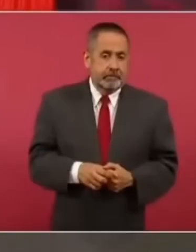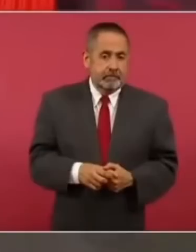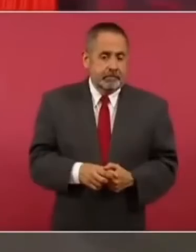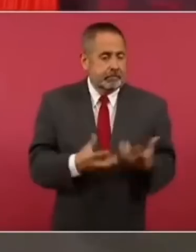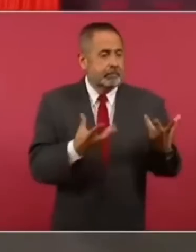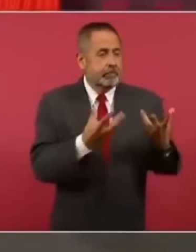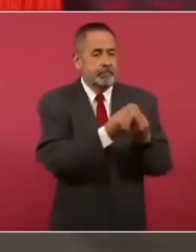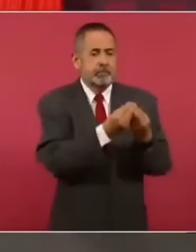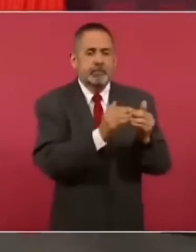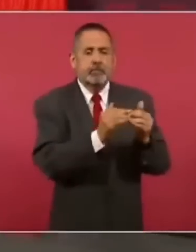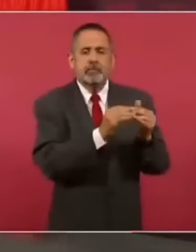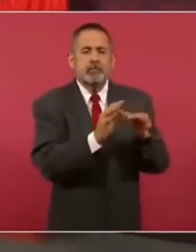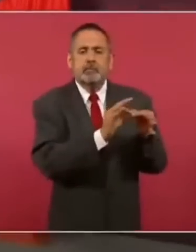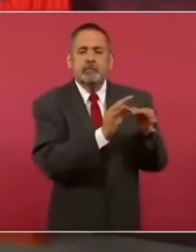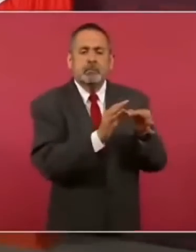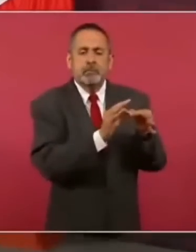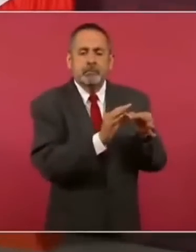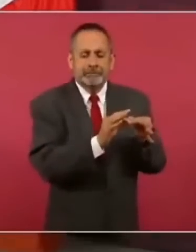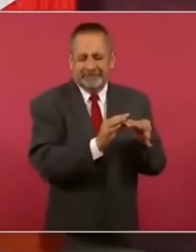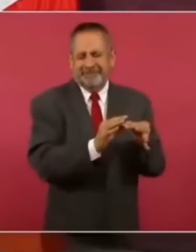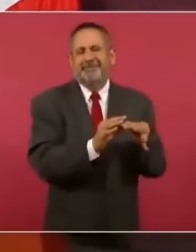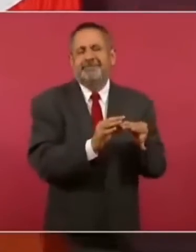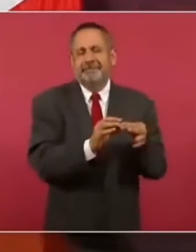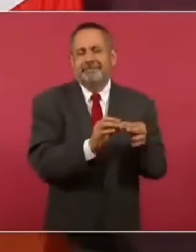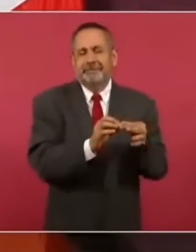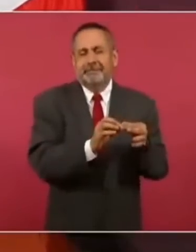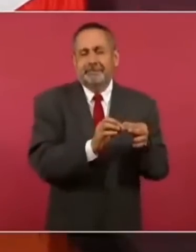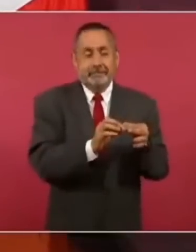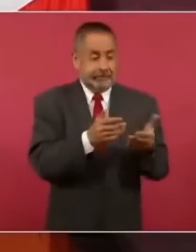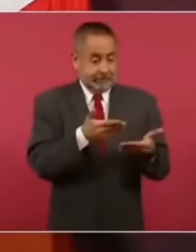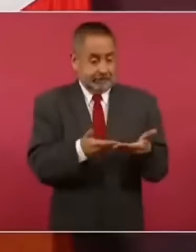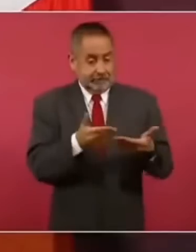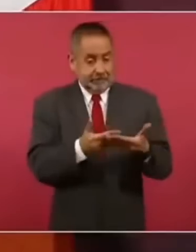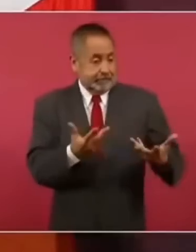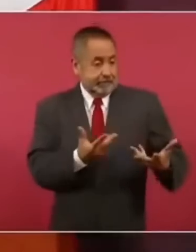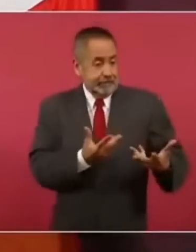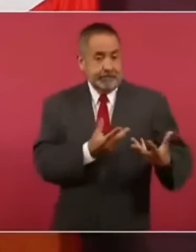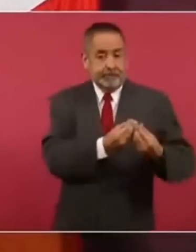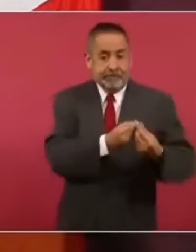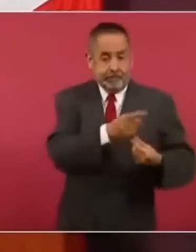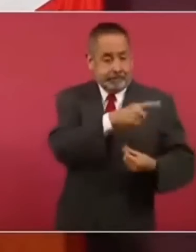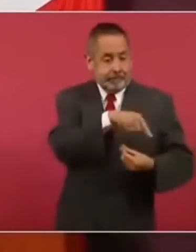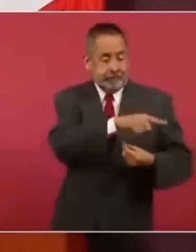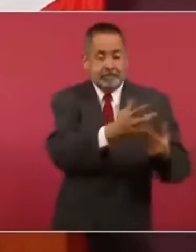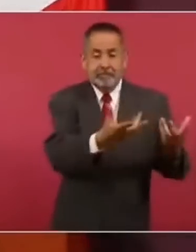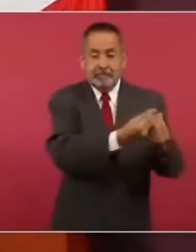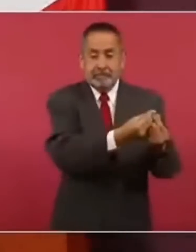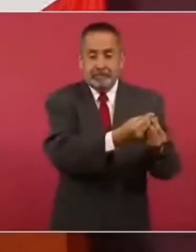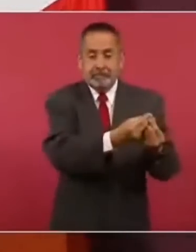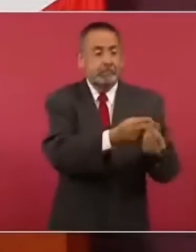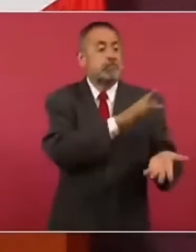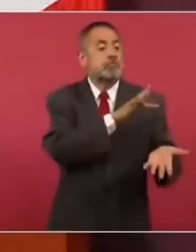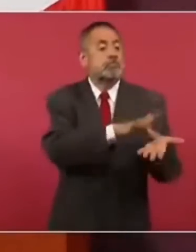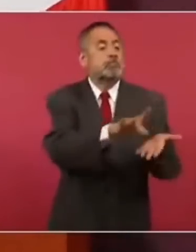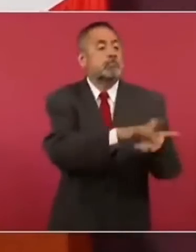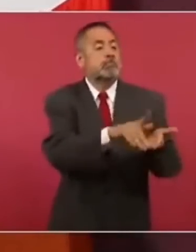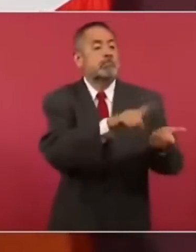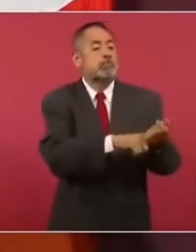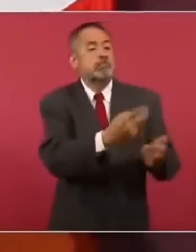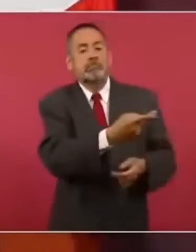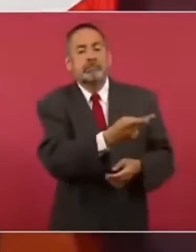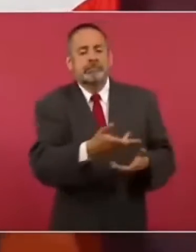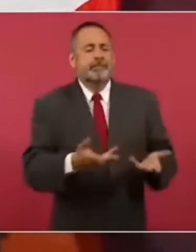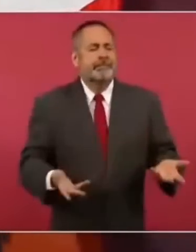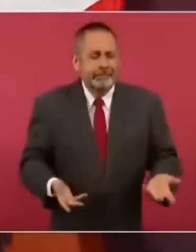se alinean y juntos ahora están apoyando